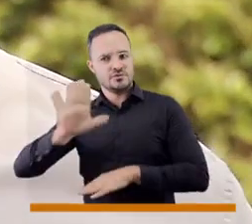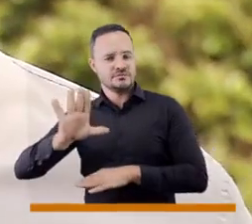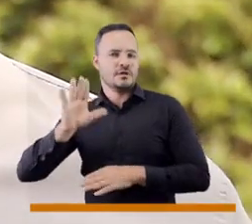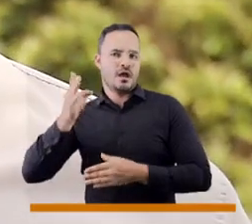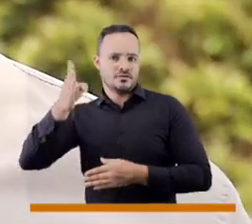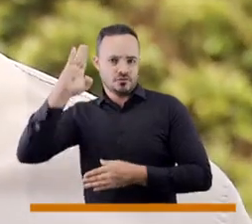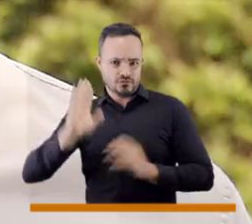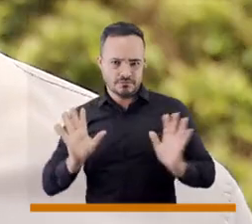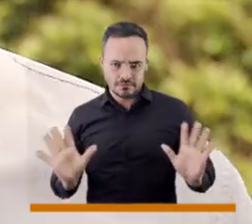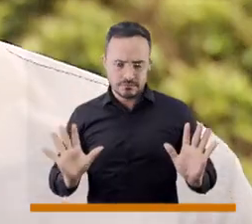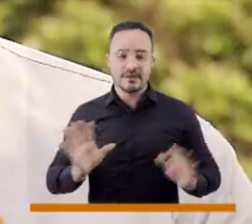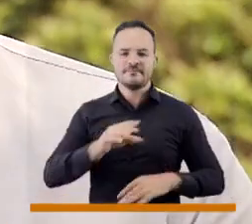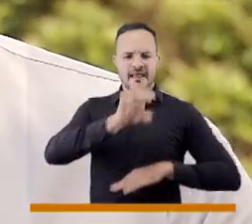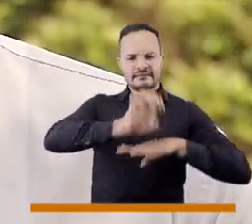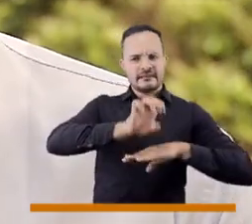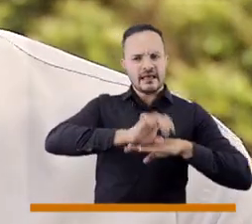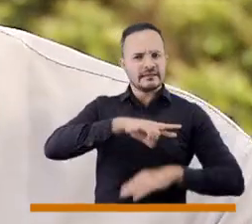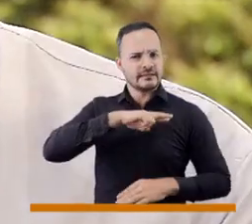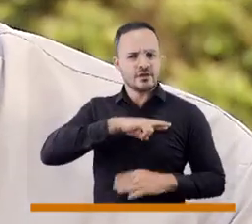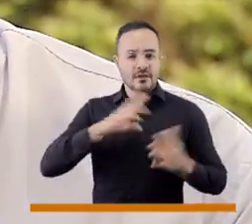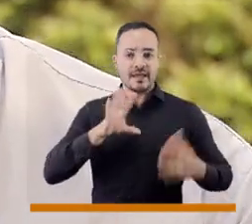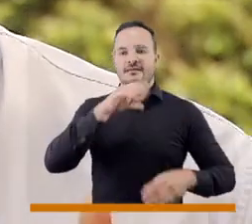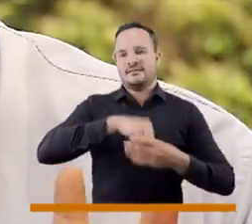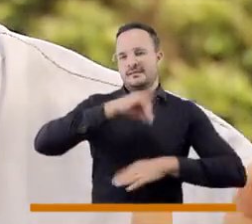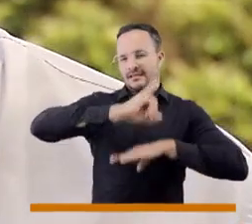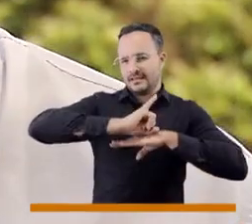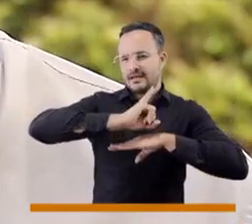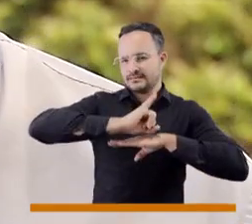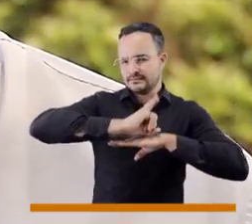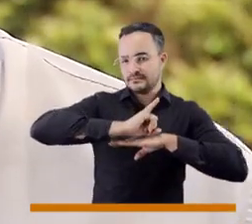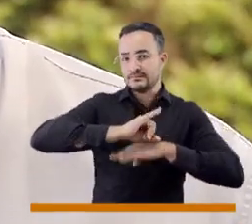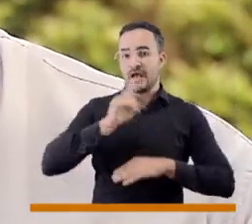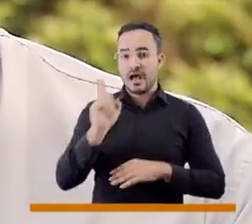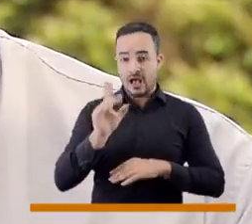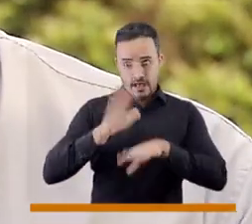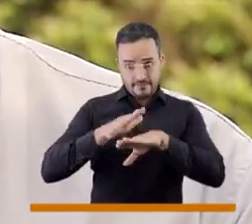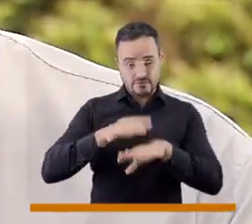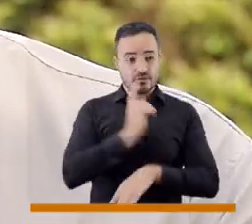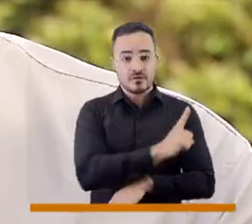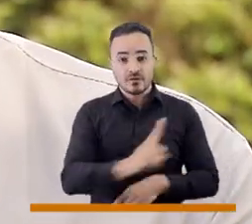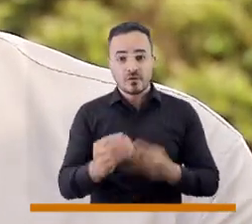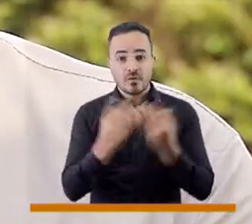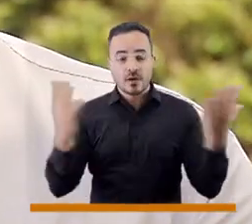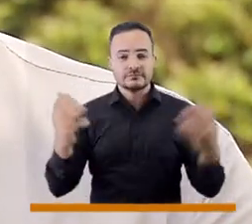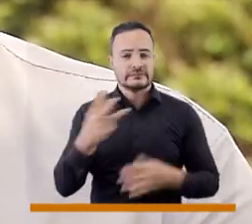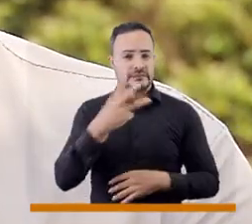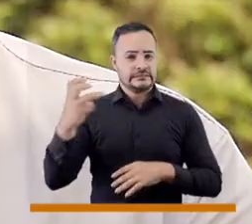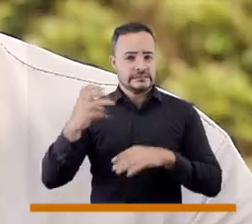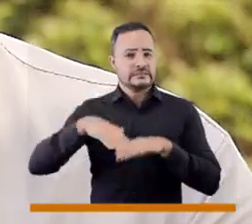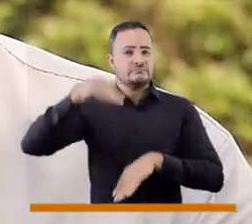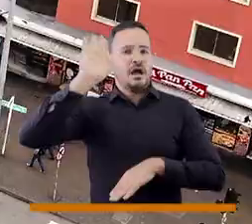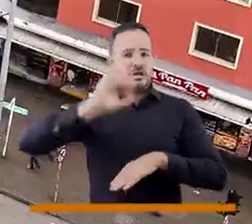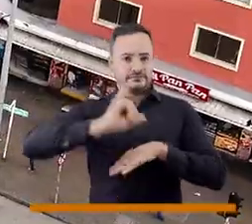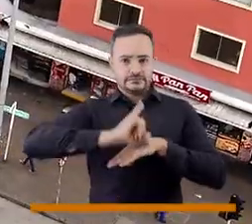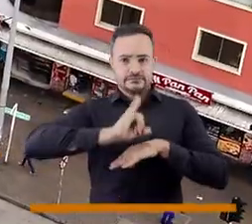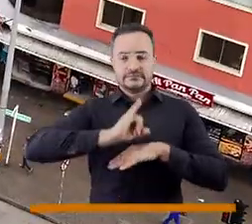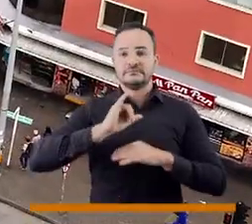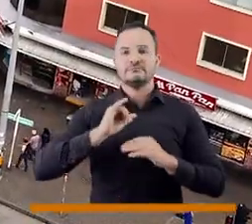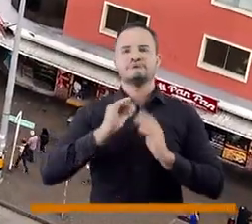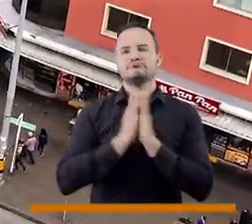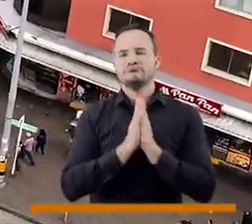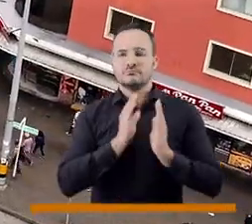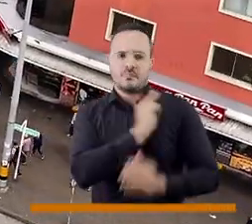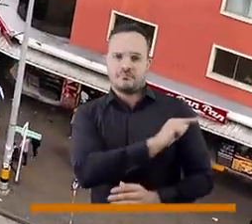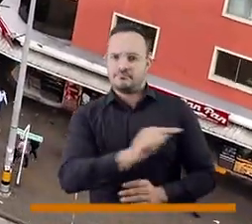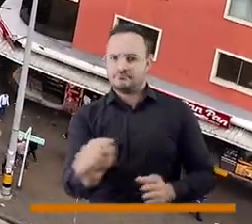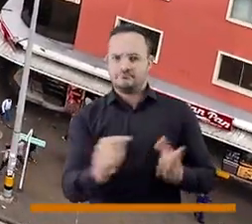religiosas de organizaciones basadas en la fe. Las entidades religiosas son las iglesias Medellín cuenta con más de 300 entidades